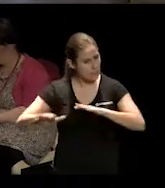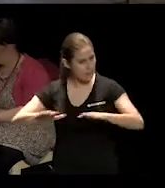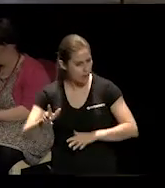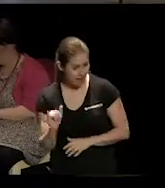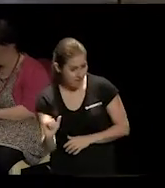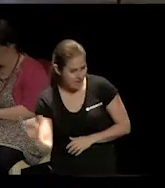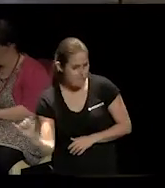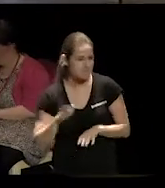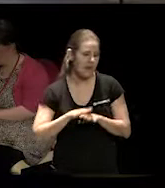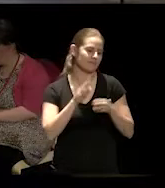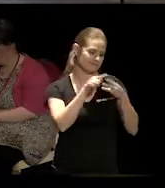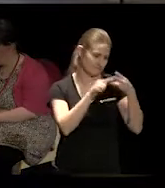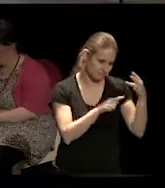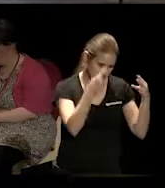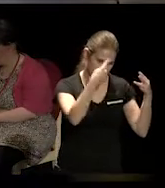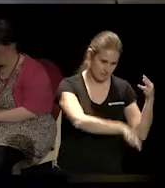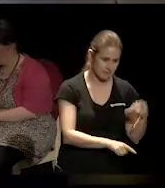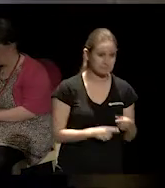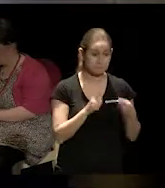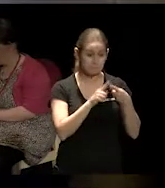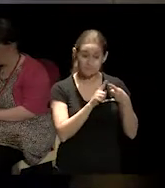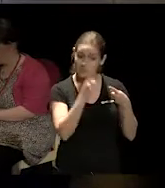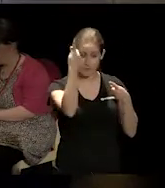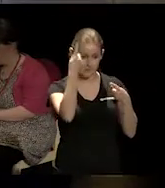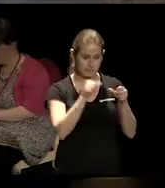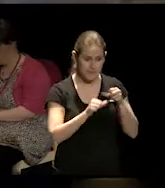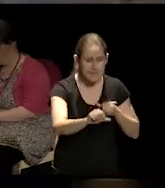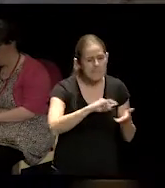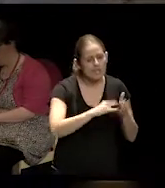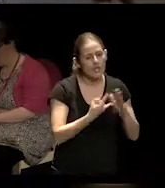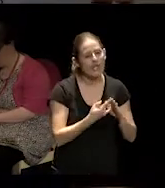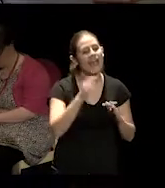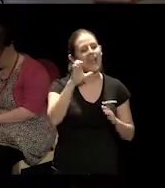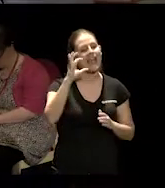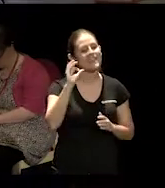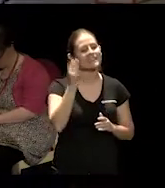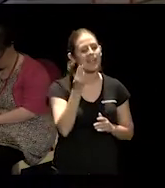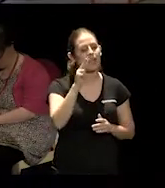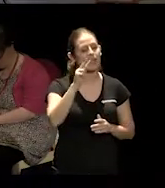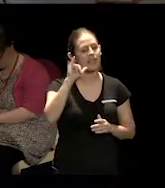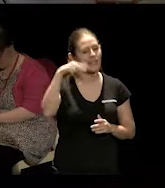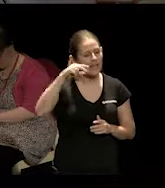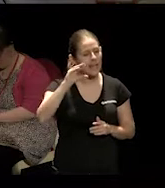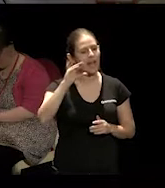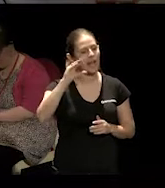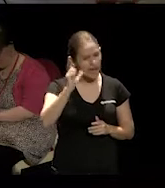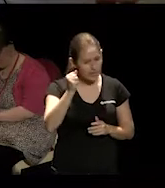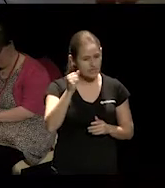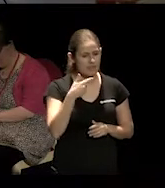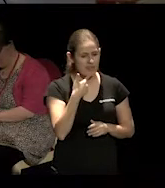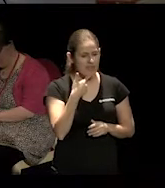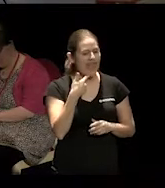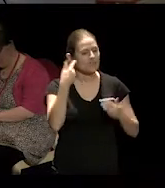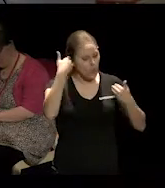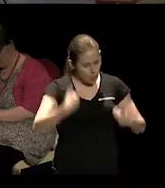punto que queremos compartir desde la metodología Skinka es una importancia en el estudio de la toma de conciencia del cuerpo desde